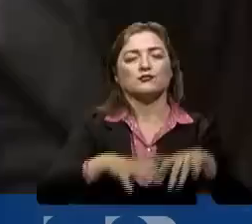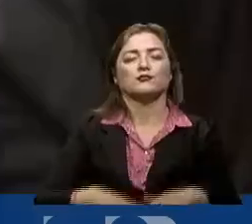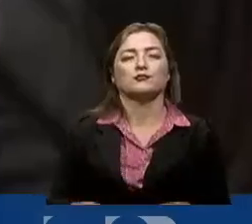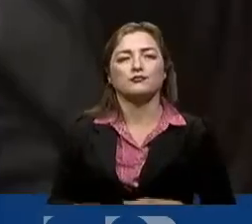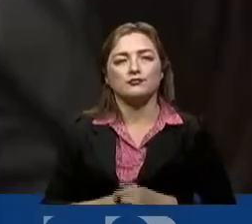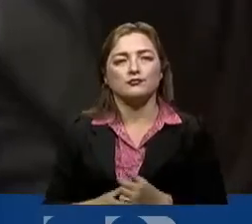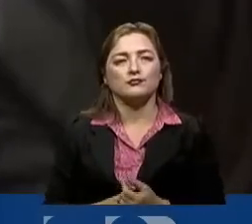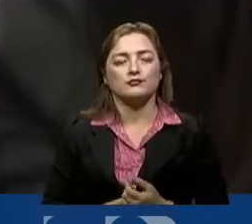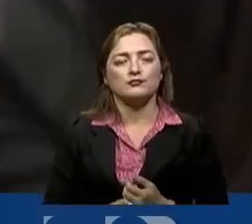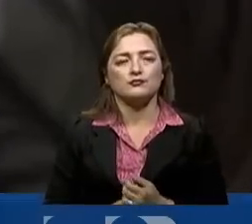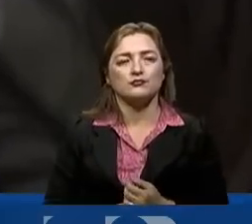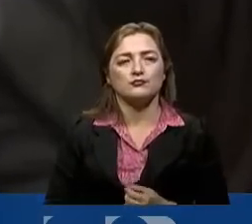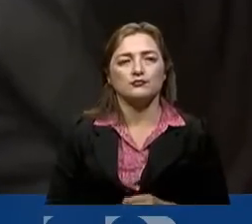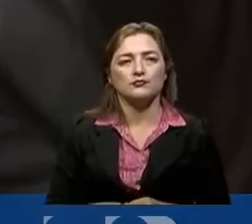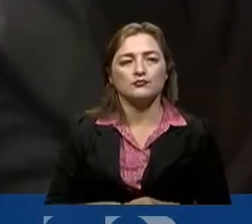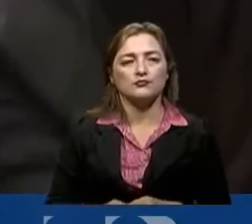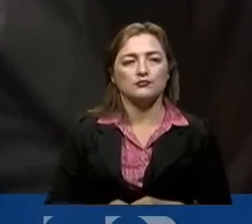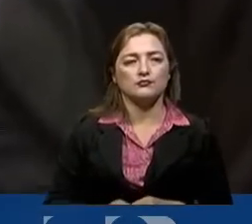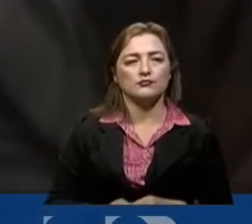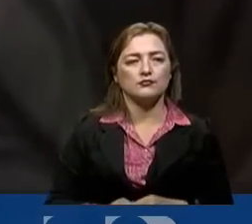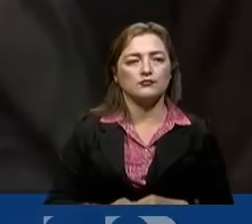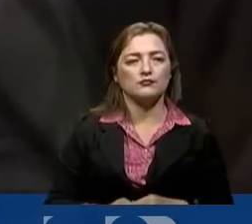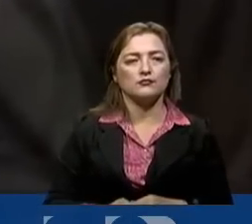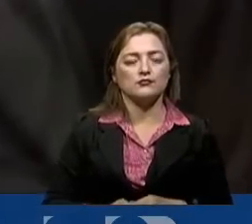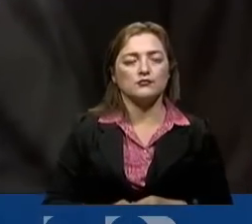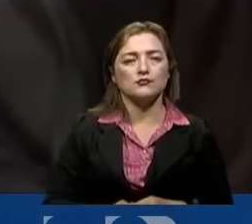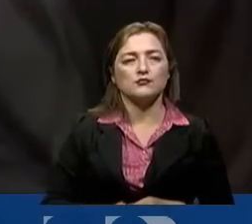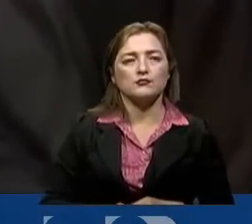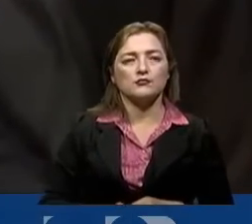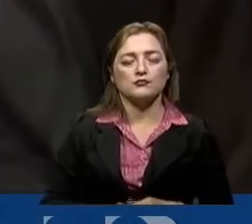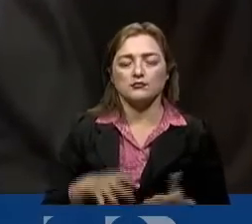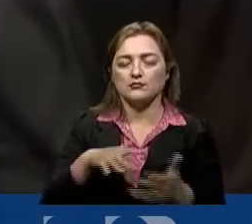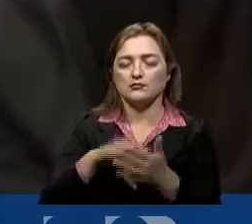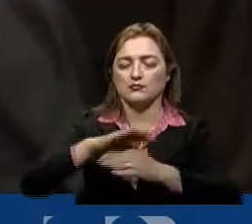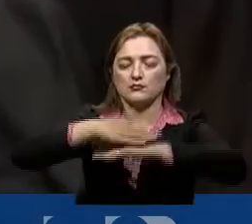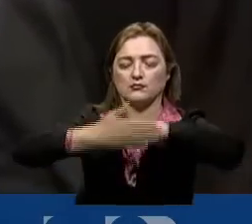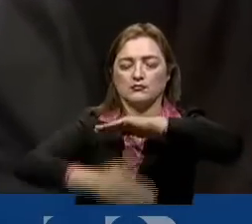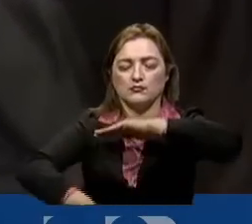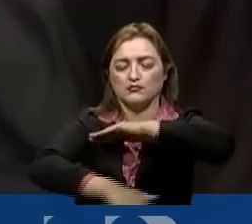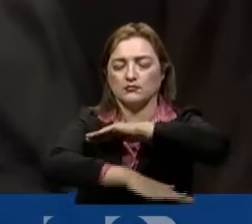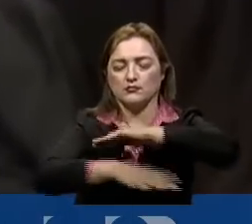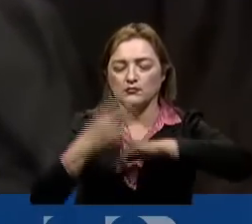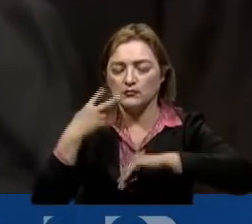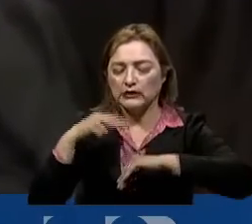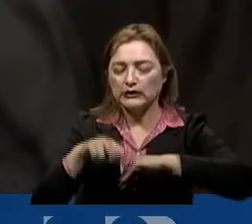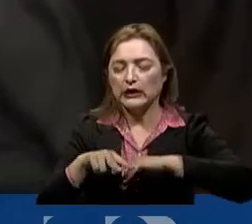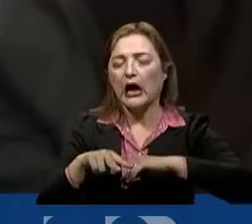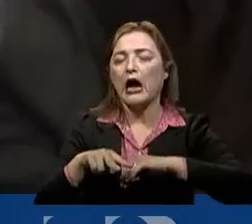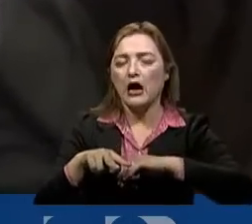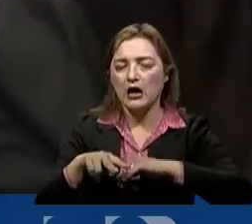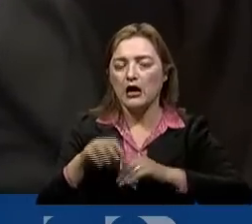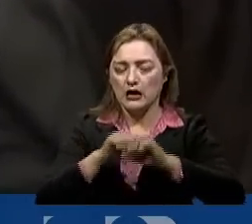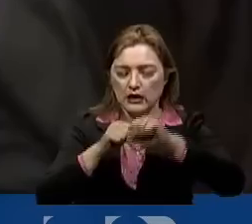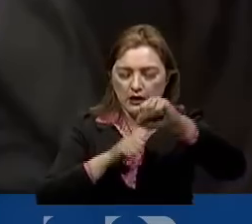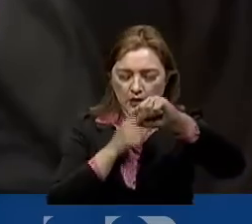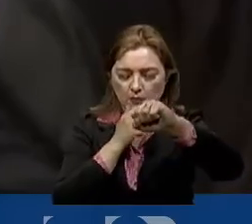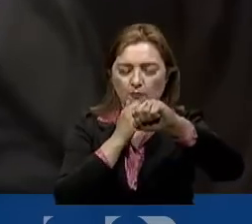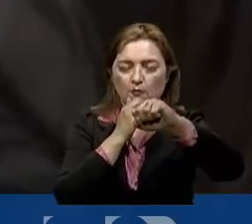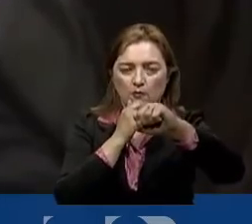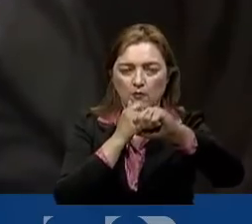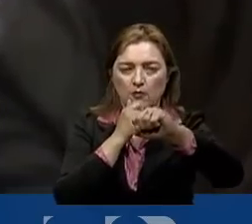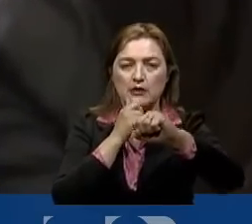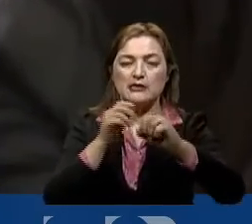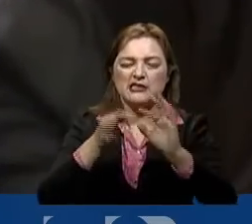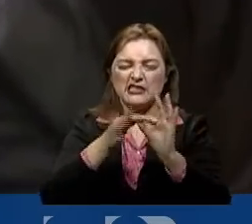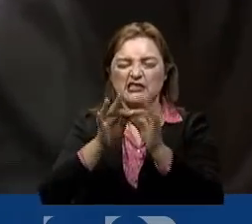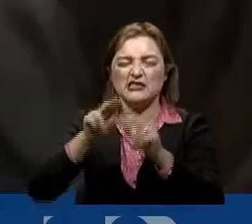paso. Los estudios indican de qué nivel deben ser las intervenciones y cuánto van a